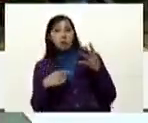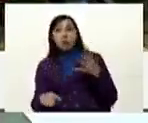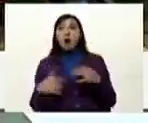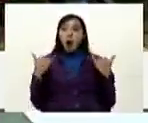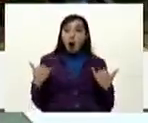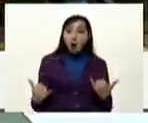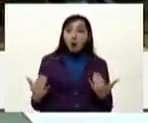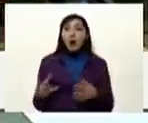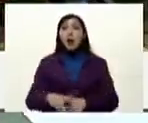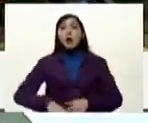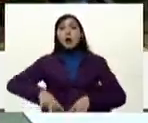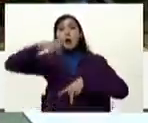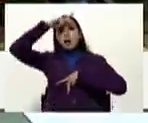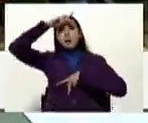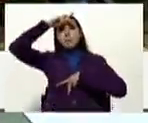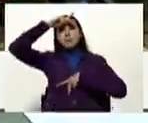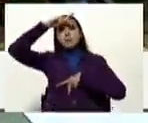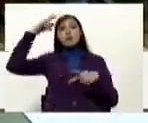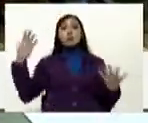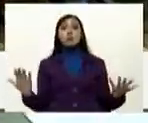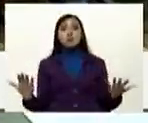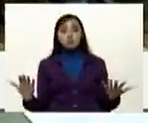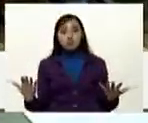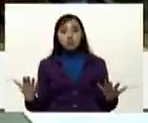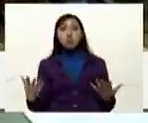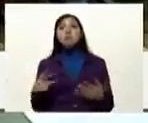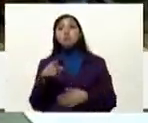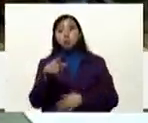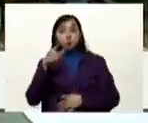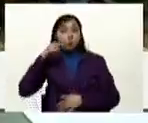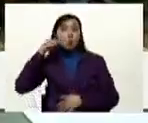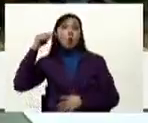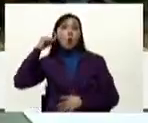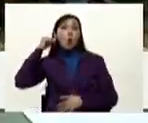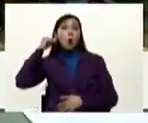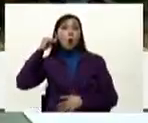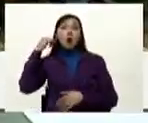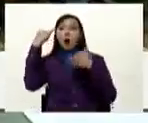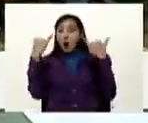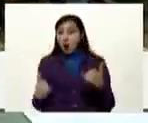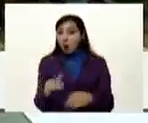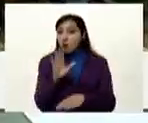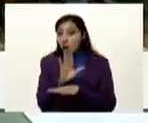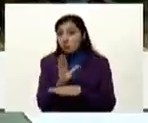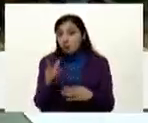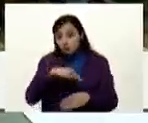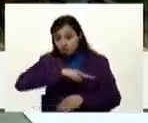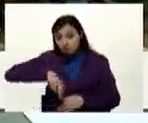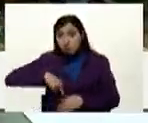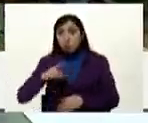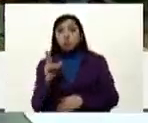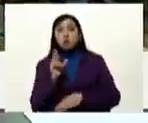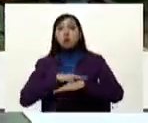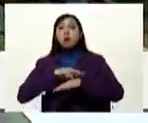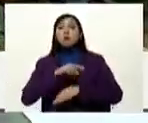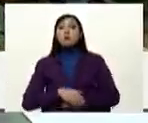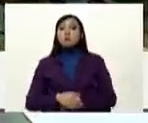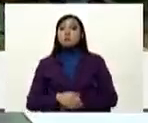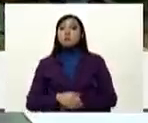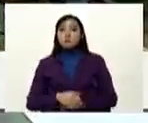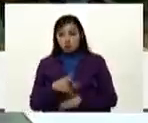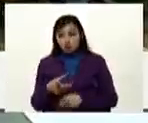arrepentido. Ahora estás arrepentida. Ahora te estamos cuidando. Y vas a salir bien de